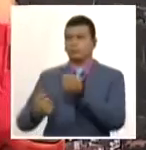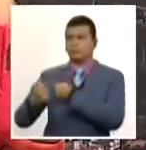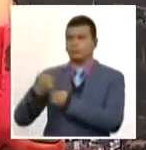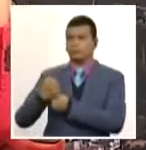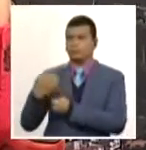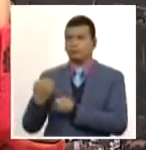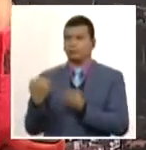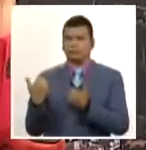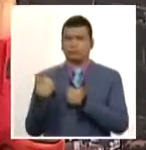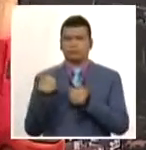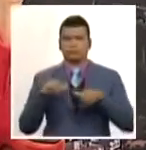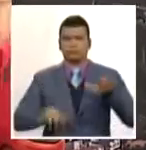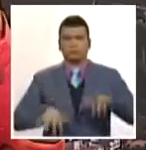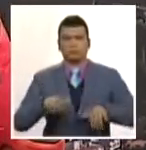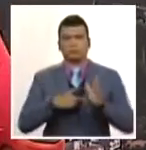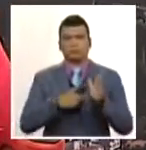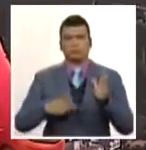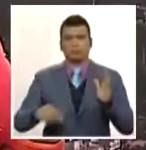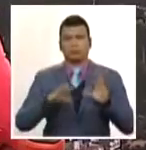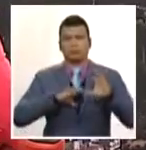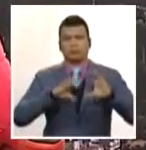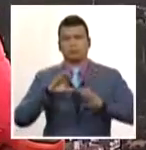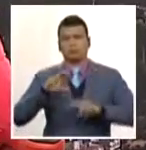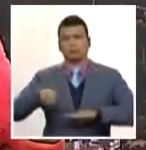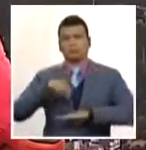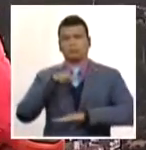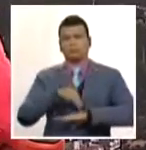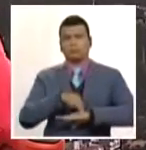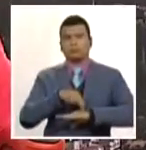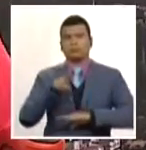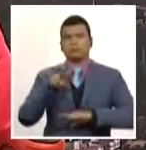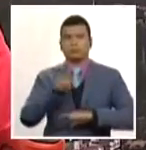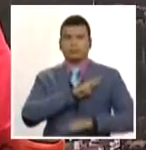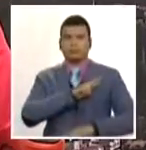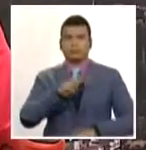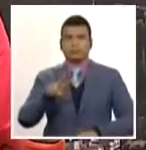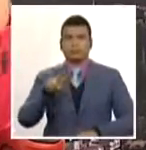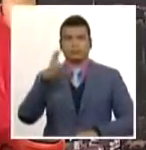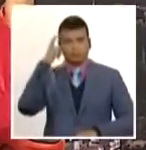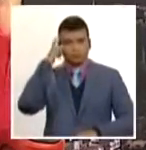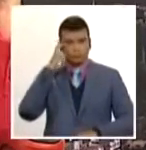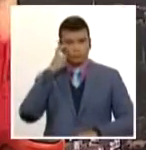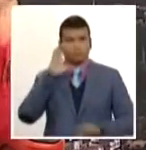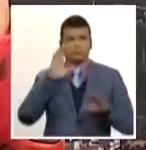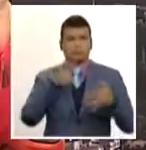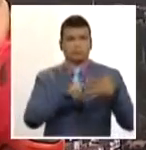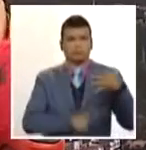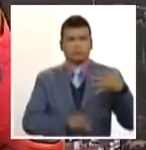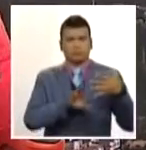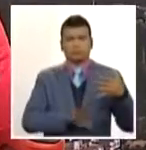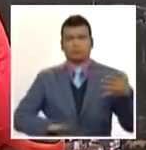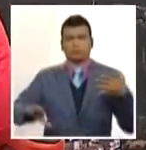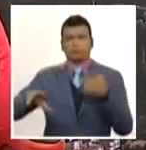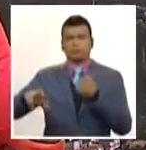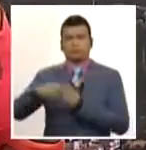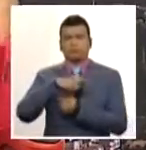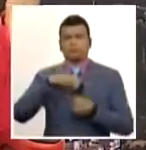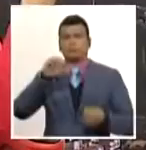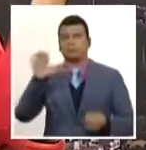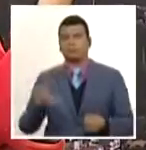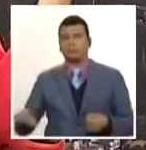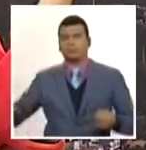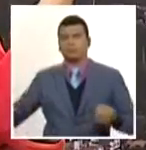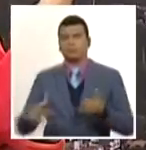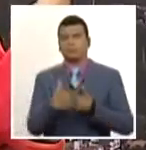la Secretaría Técnica de Cauca, Valle, Nariño y Chocó, que son los 4 departamentos que componen nuestra región. ¿Cuál